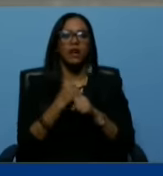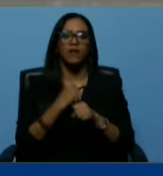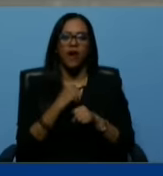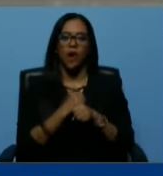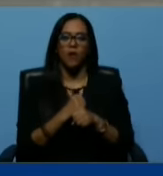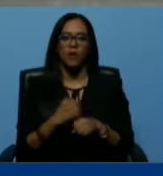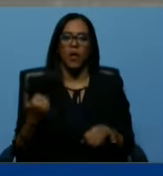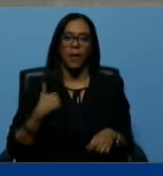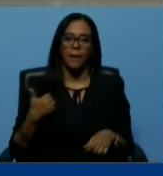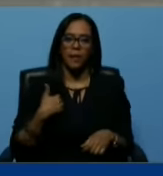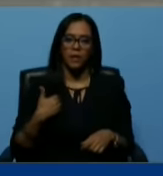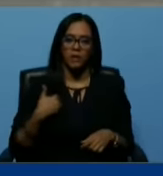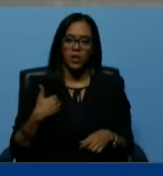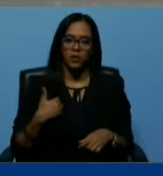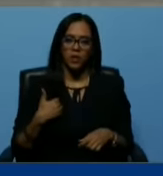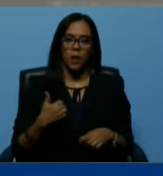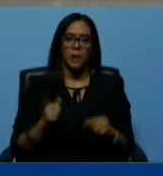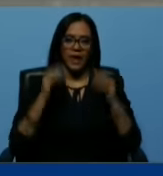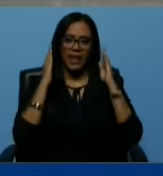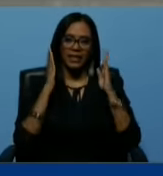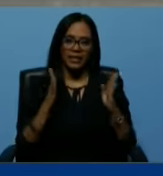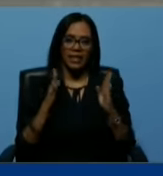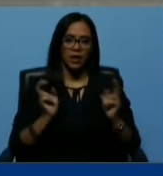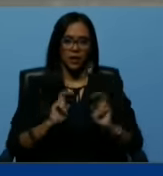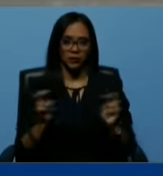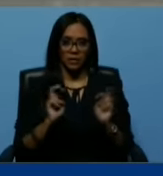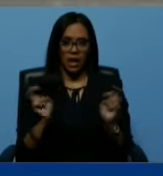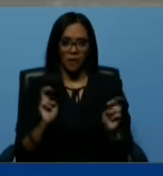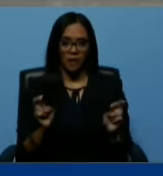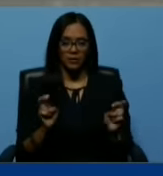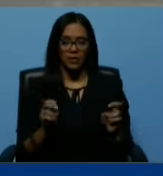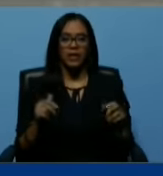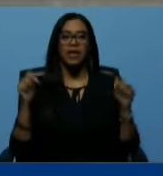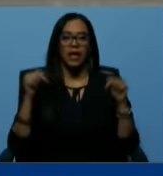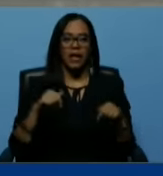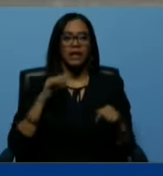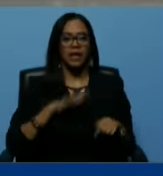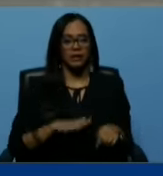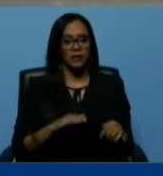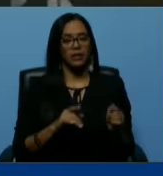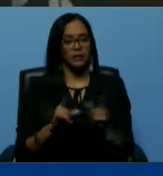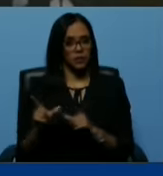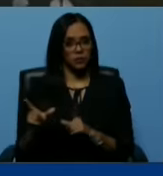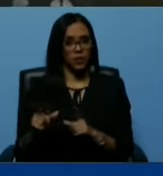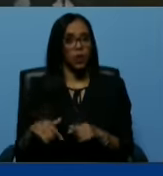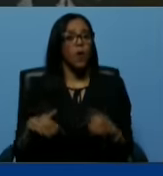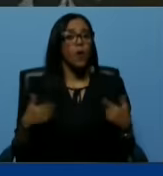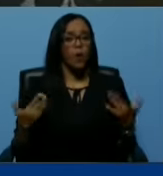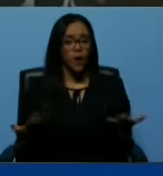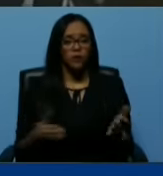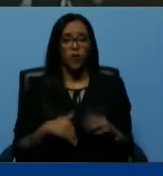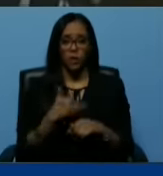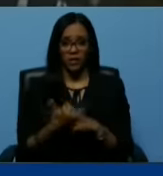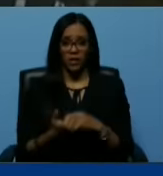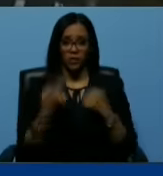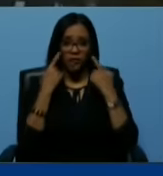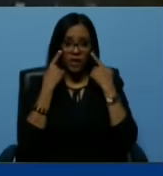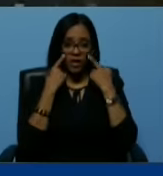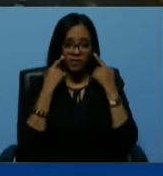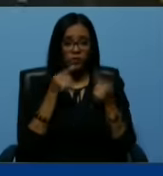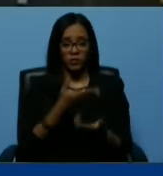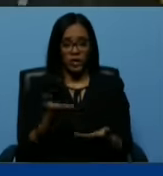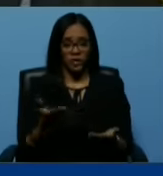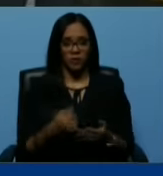provechoso para atender los temas que aquí están priorizados. ¿Cuáles son los proyectos? Fíjense ustedes las